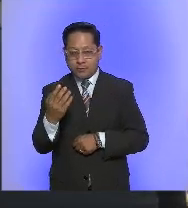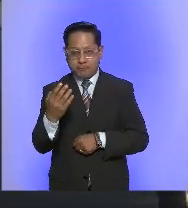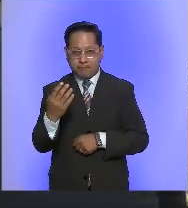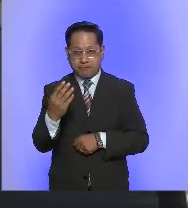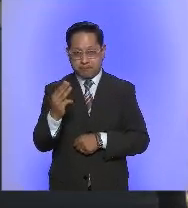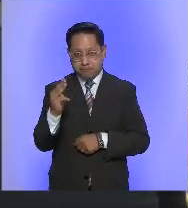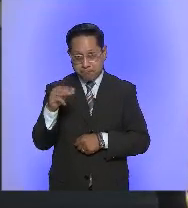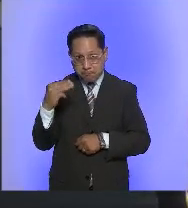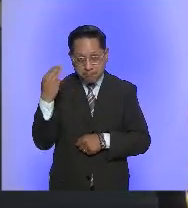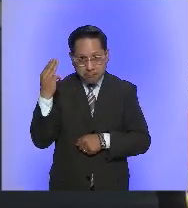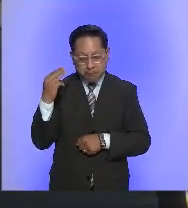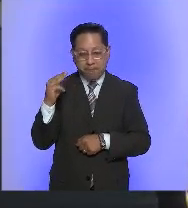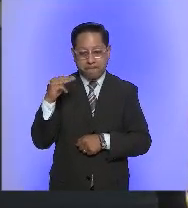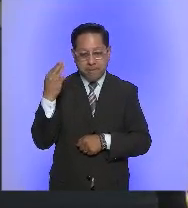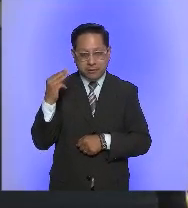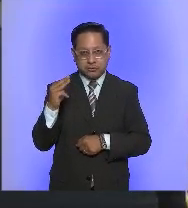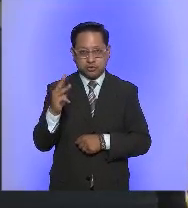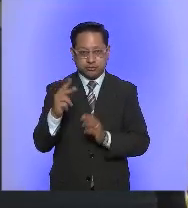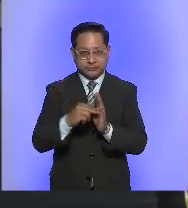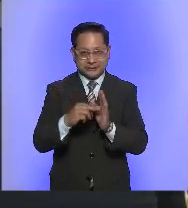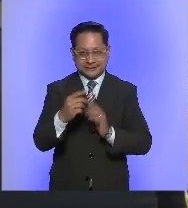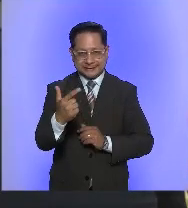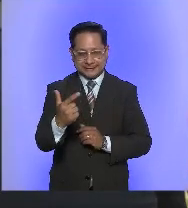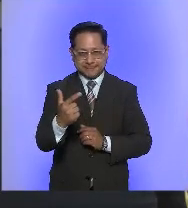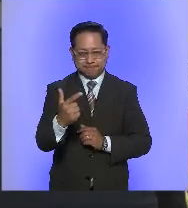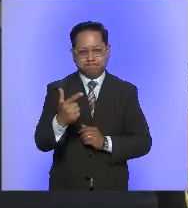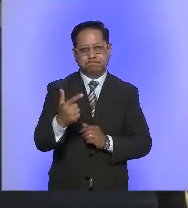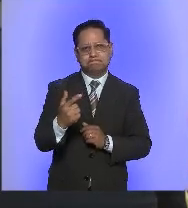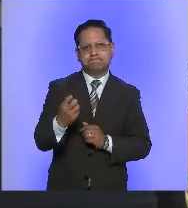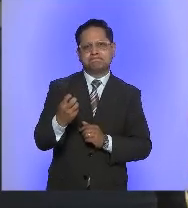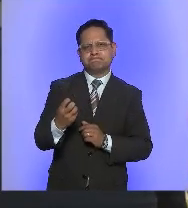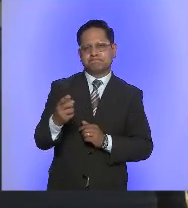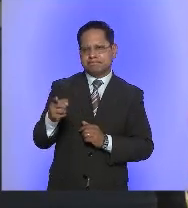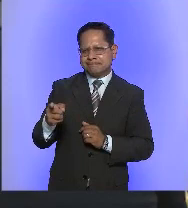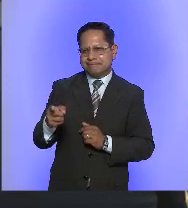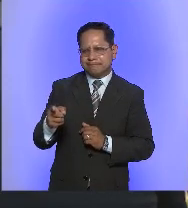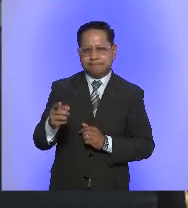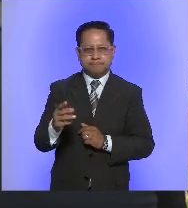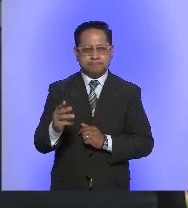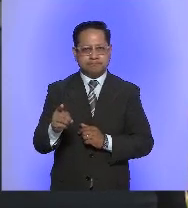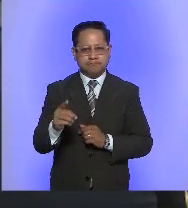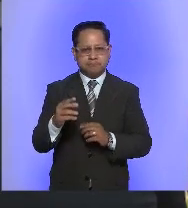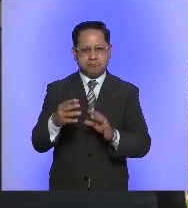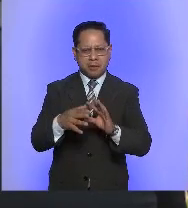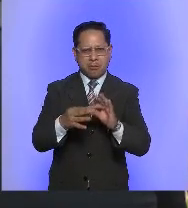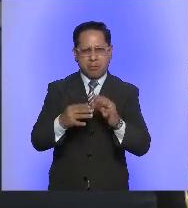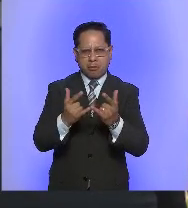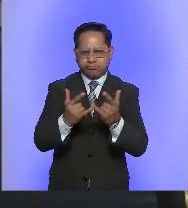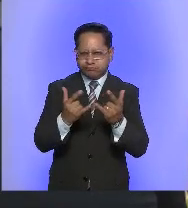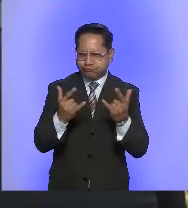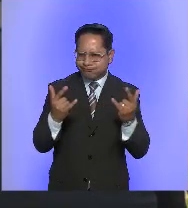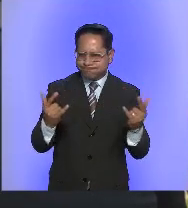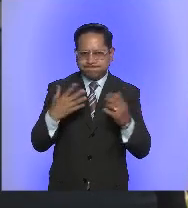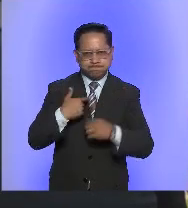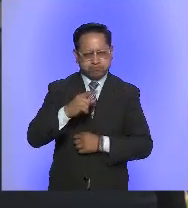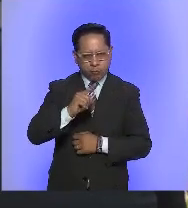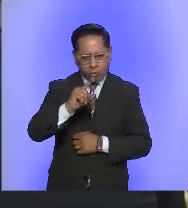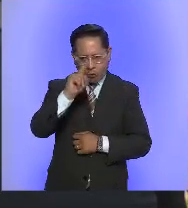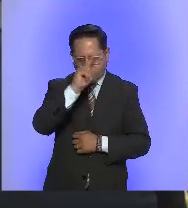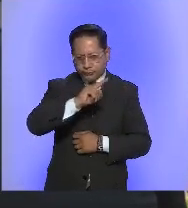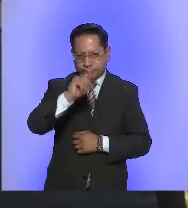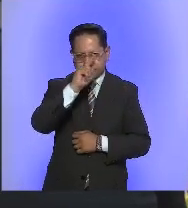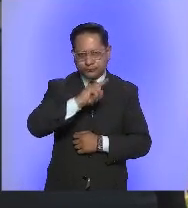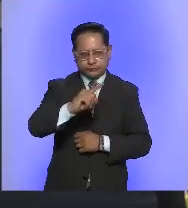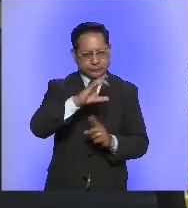Comisión Distrital de Vigilancia. Cuenta con experiencia como asesor jurídico del Consejo General del Instituto Electoral y